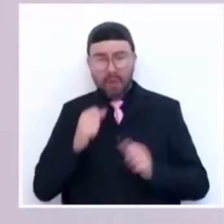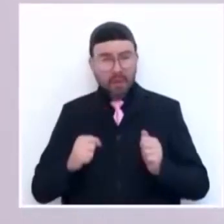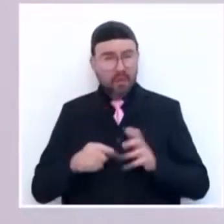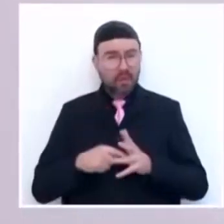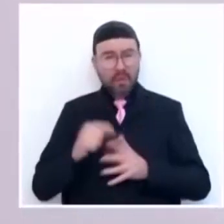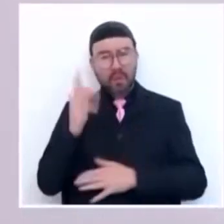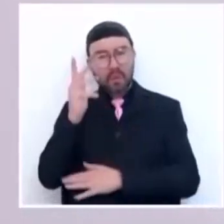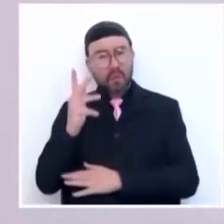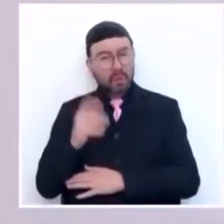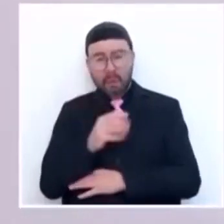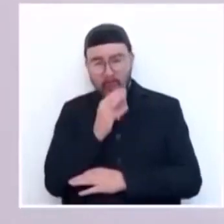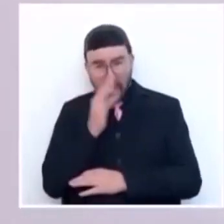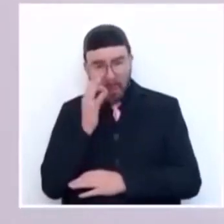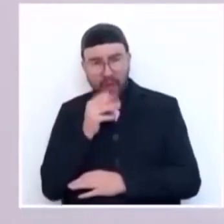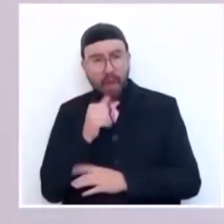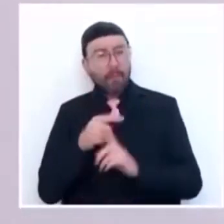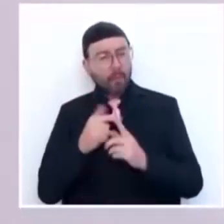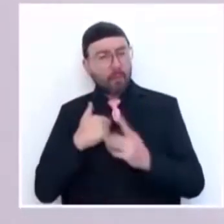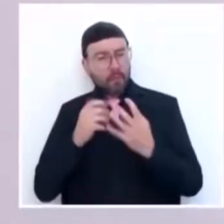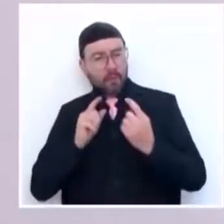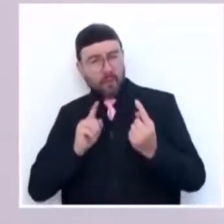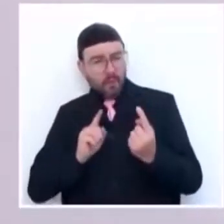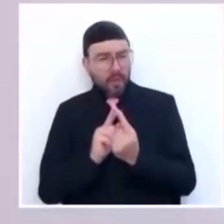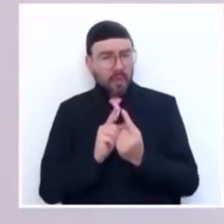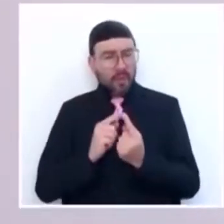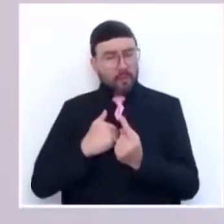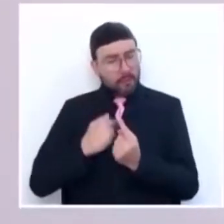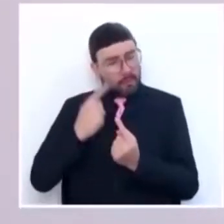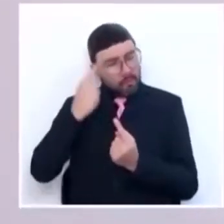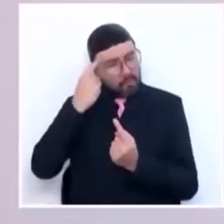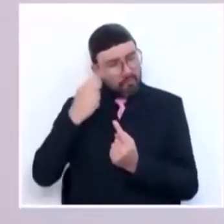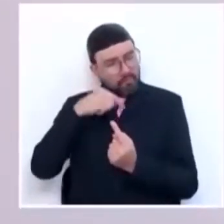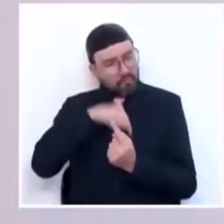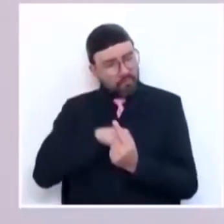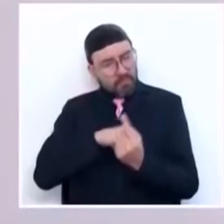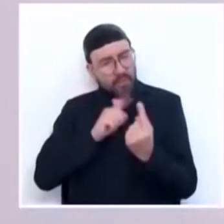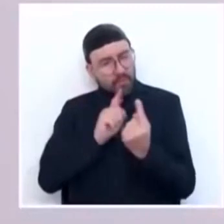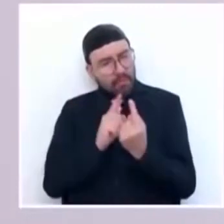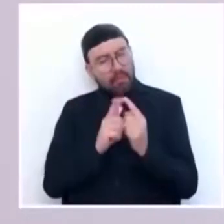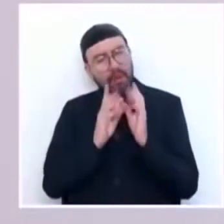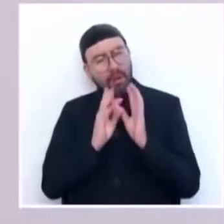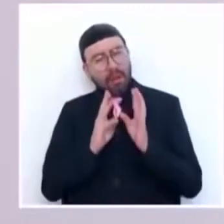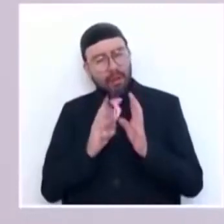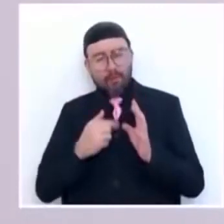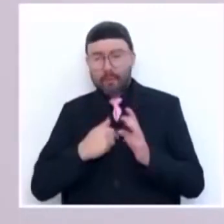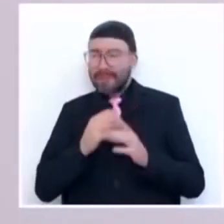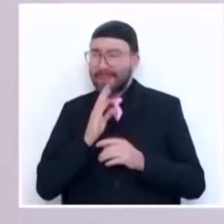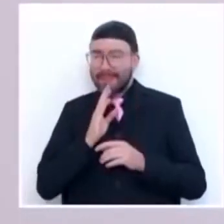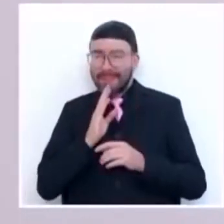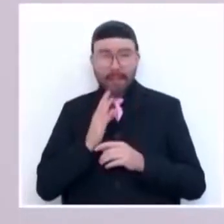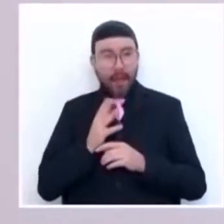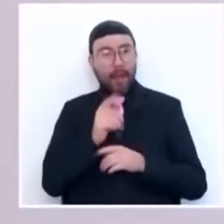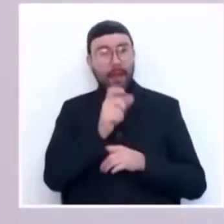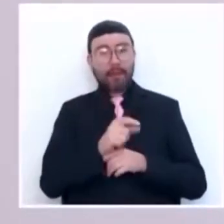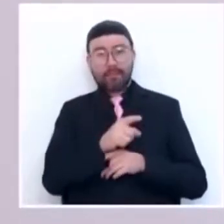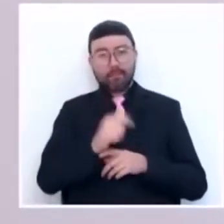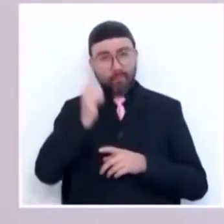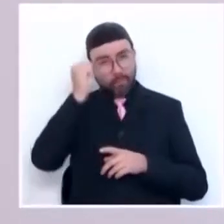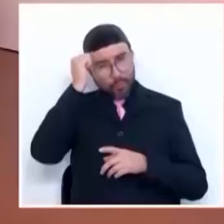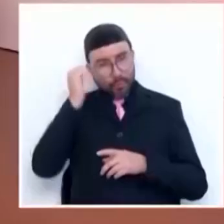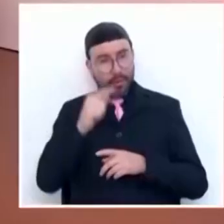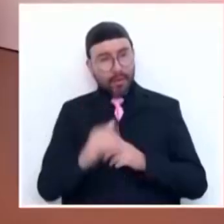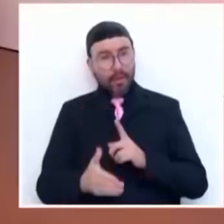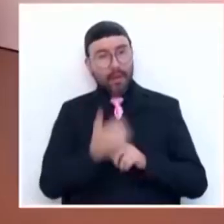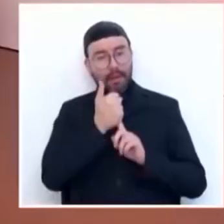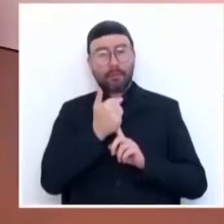seminario, pero que uno las lleva ya como muy profundas en su ser, y encontré al maestro. A